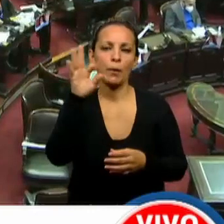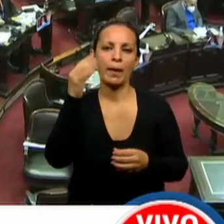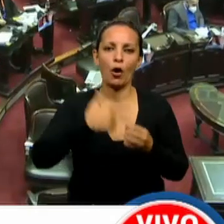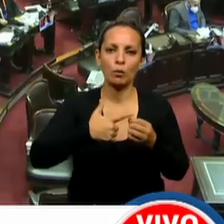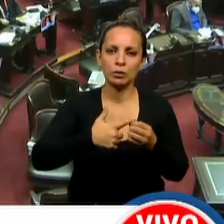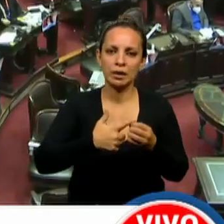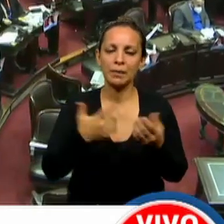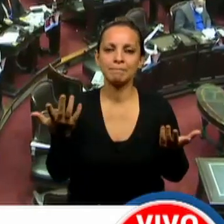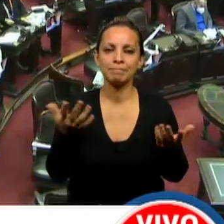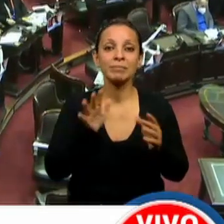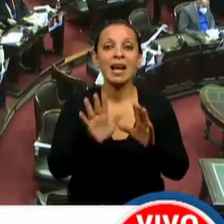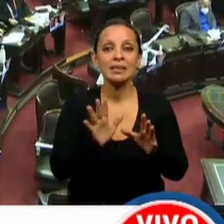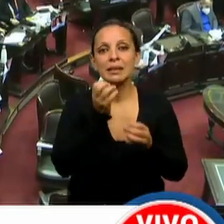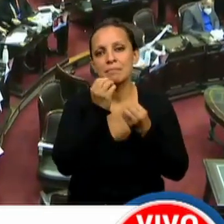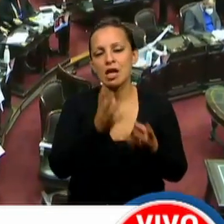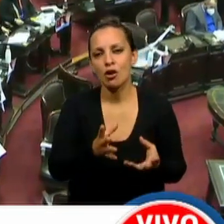vez así